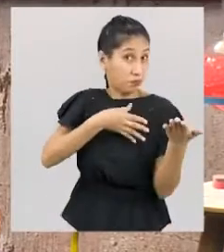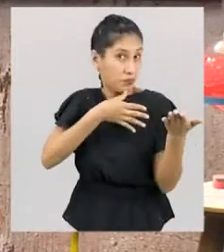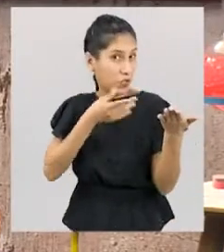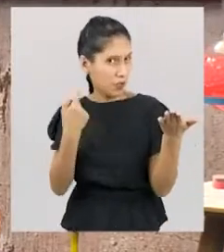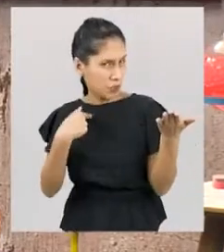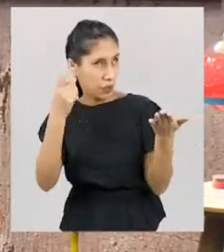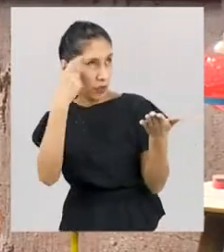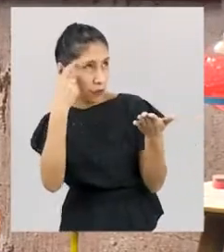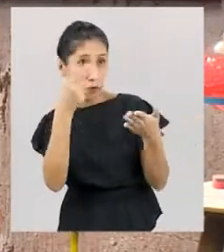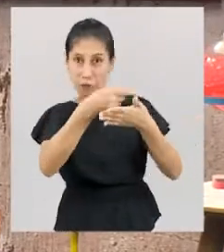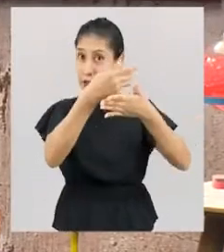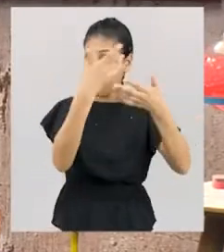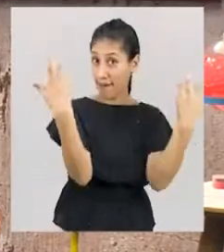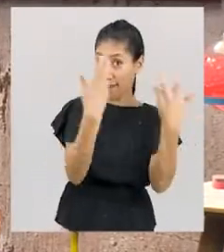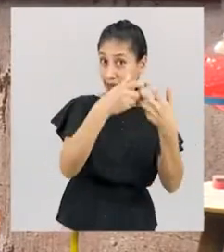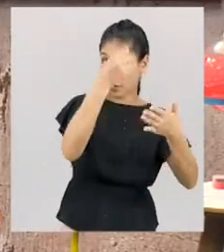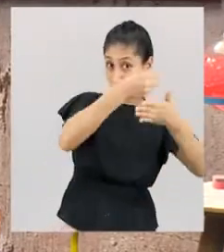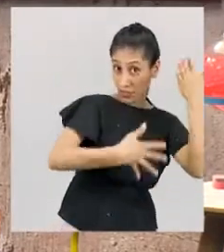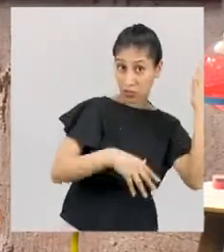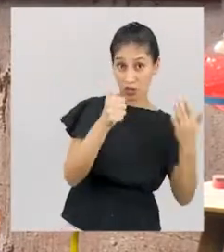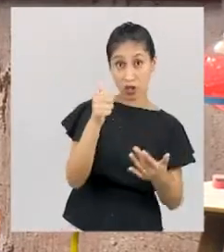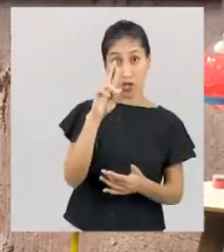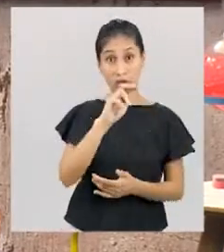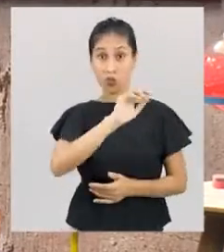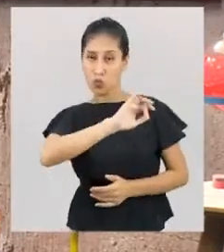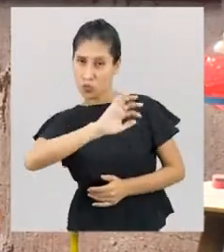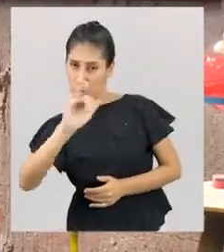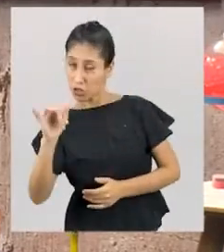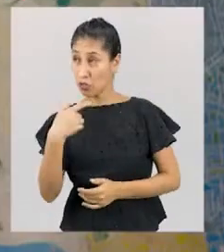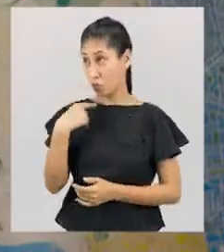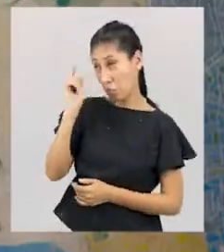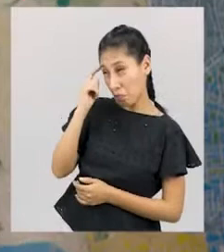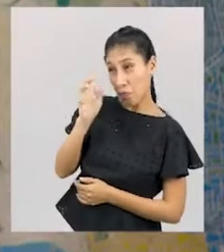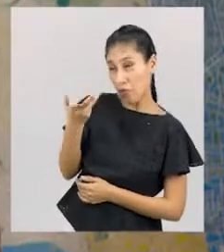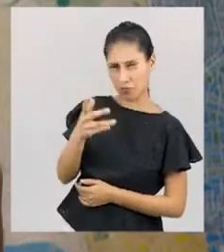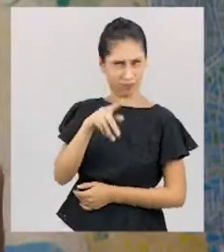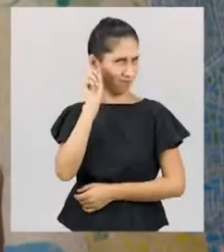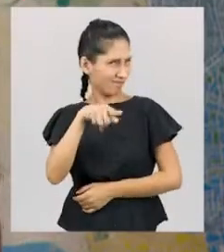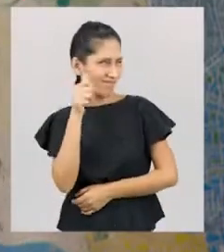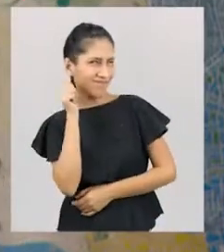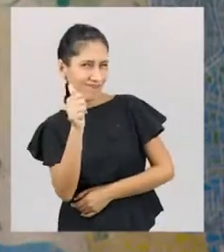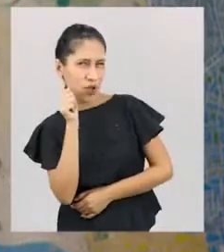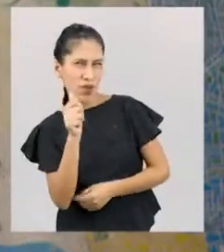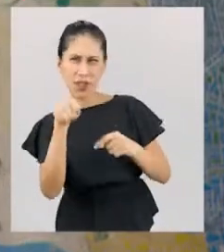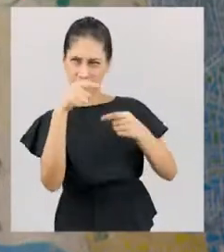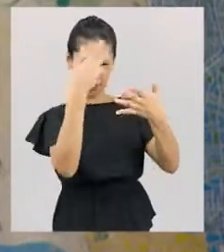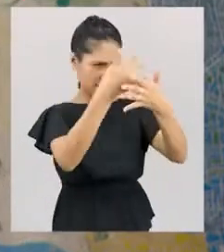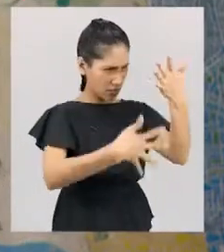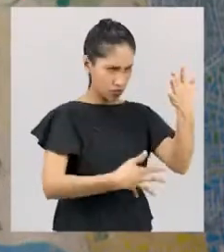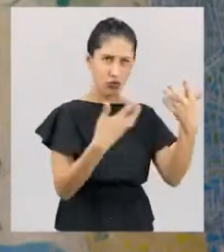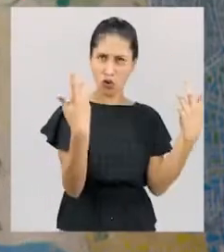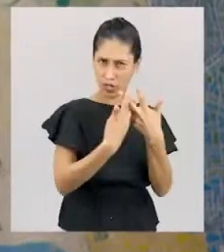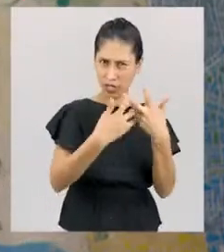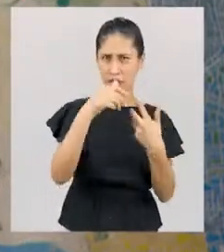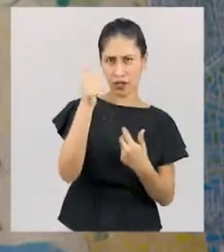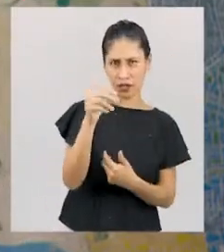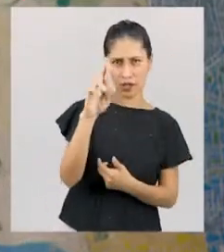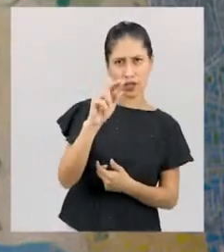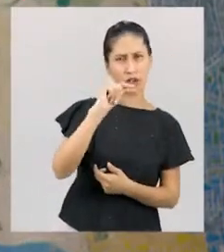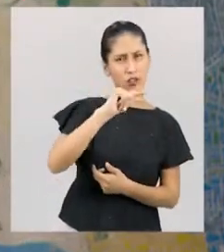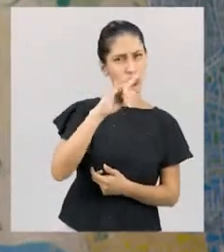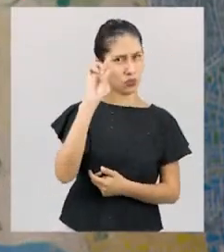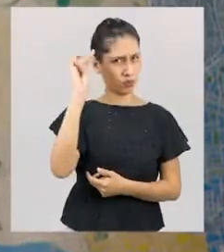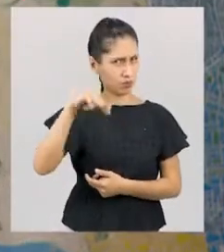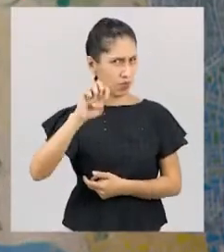sé, a mí me parece más un texto argumentativo. No sé, ¿tú qué opinas, Amaru? Muy bien, Cori. Este texto es argumentativo.